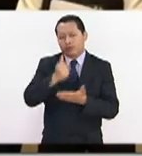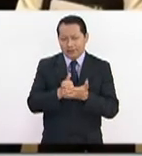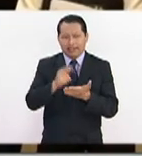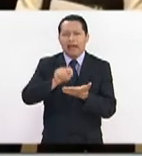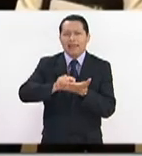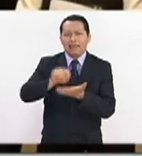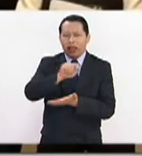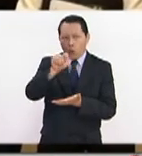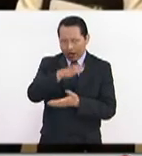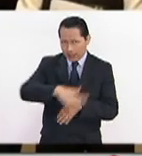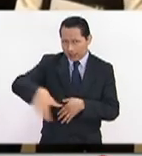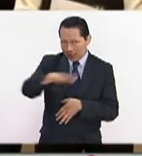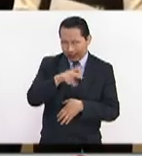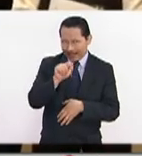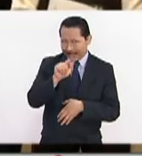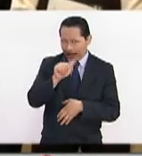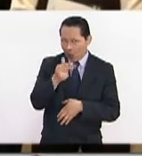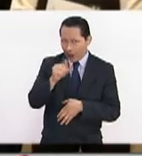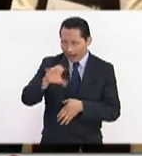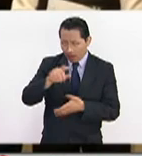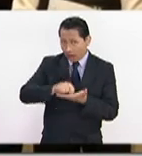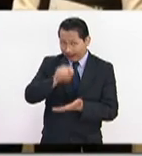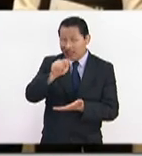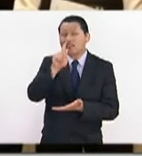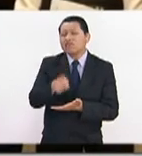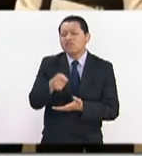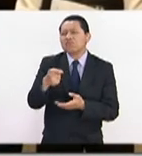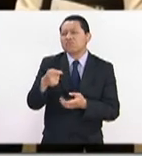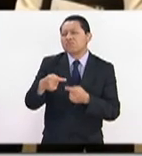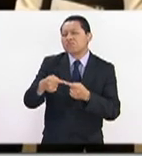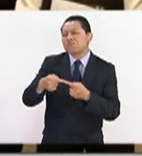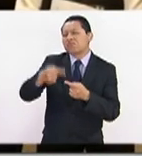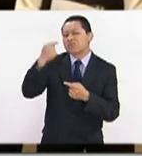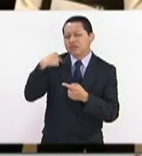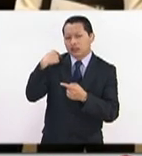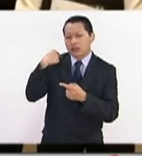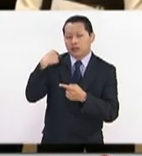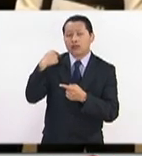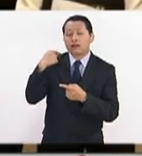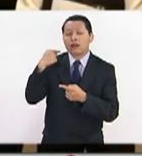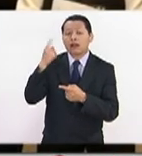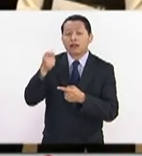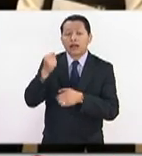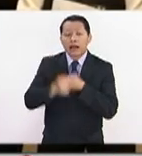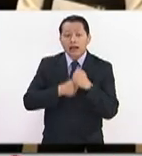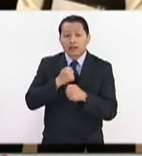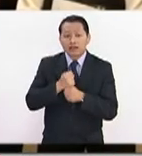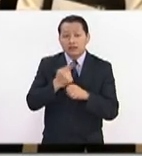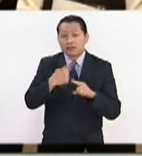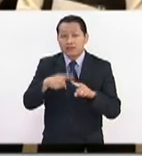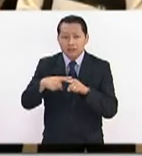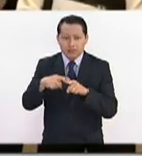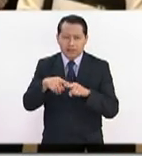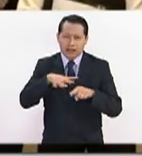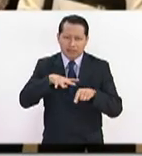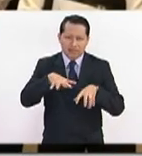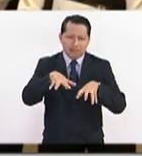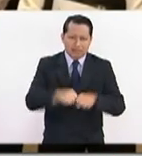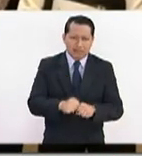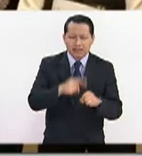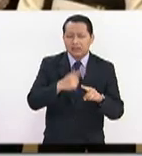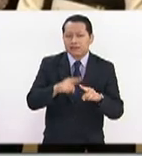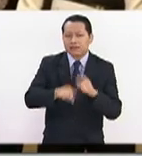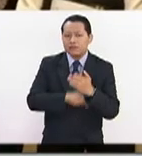Tláhuac, que debió haberse hecho hace muchos años, antes de permitir todos los asentamientos que se hicieron en